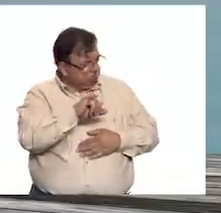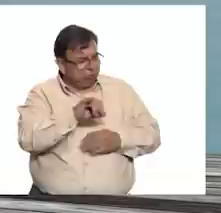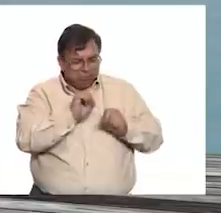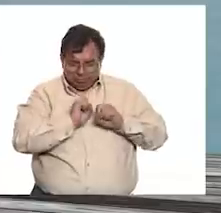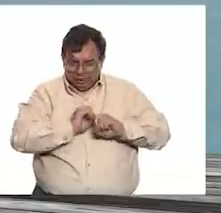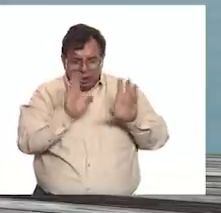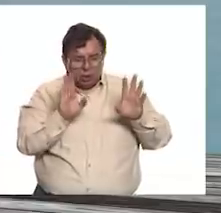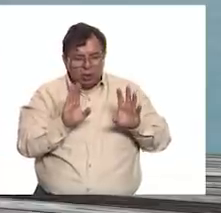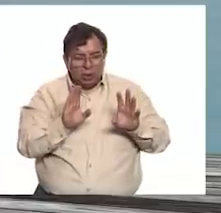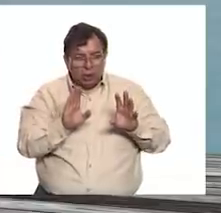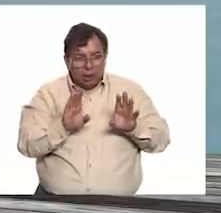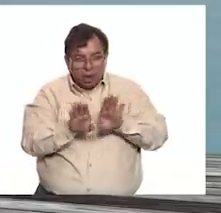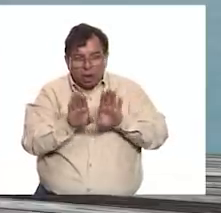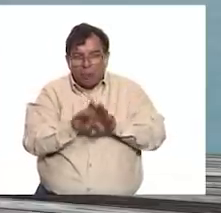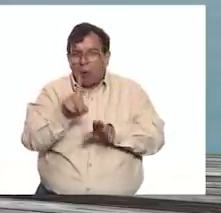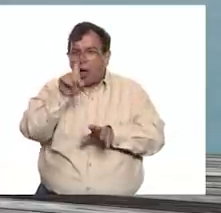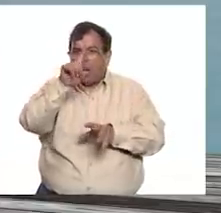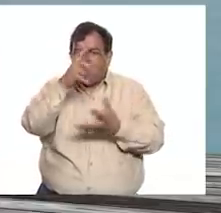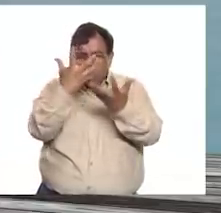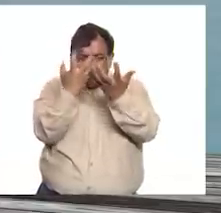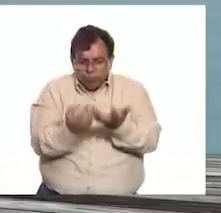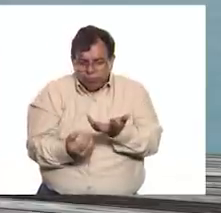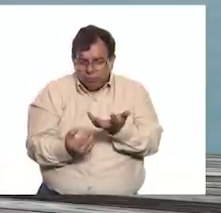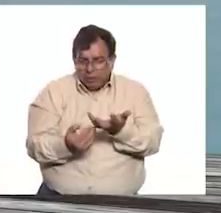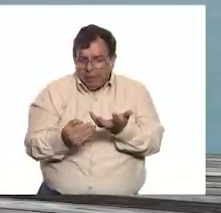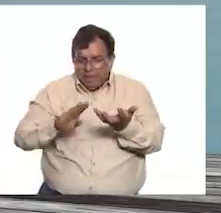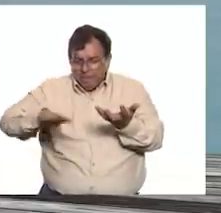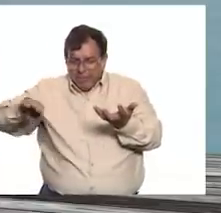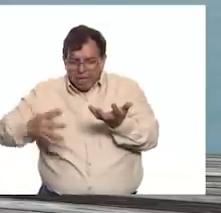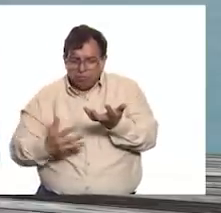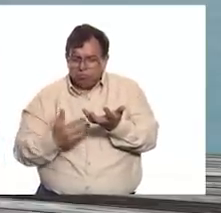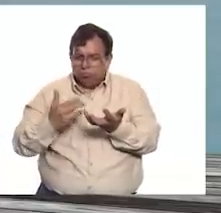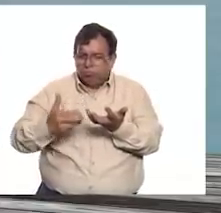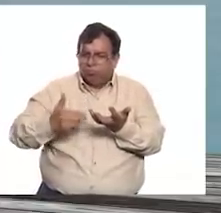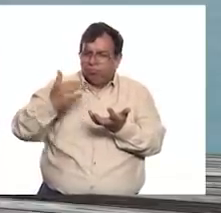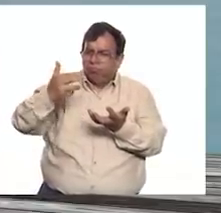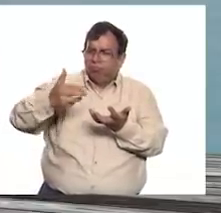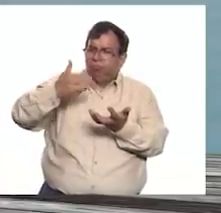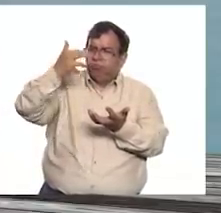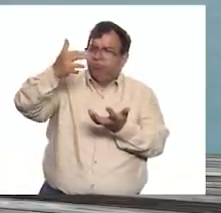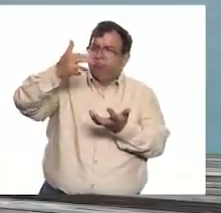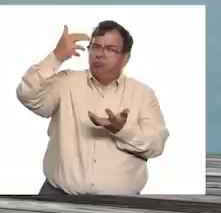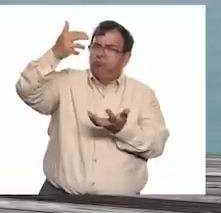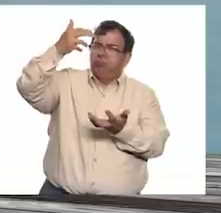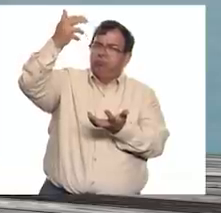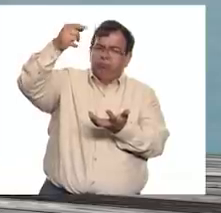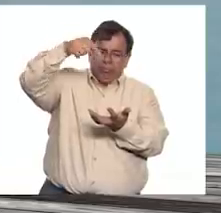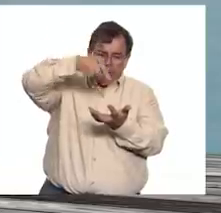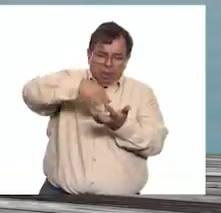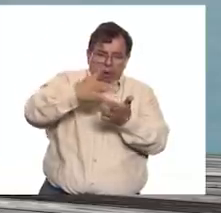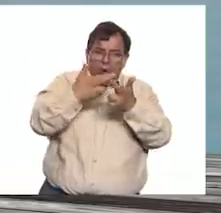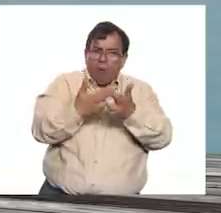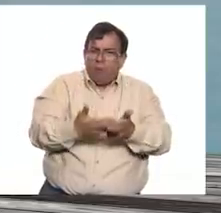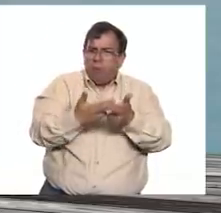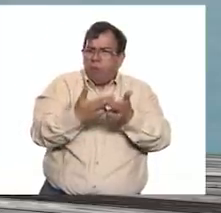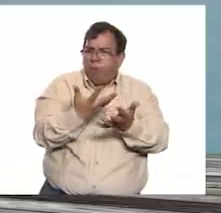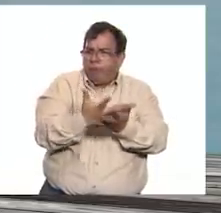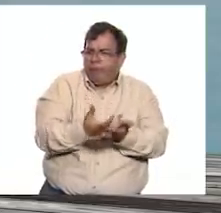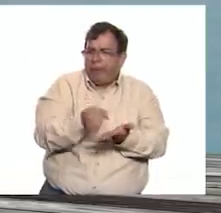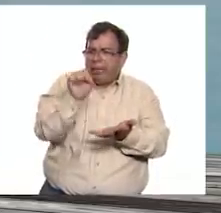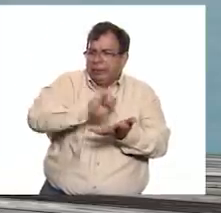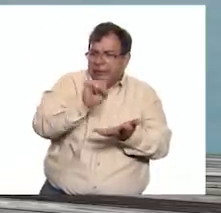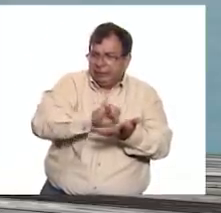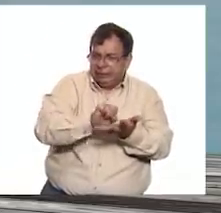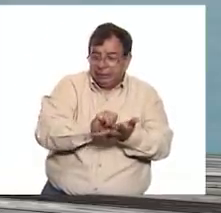Se obtiene de la evaporación de agua marina y las condiciones climáticas ayudan a que se realice esta actividad.